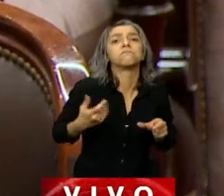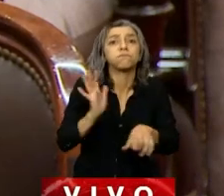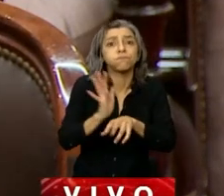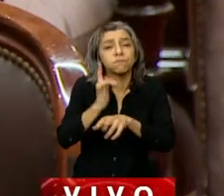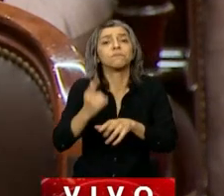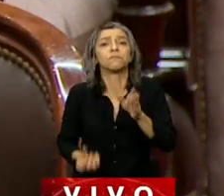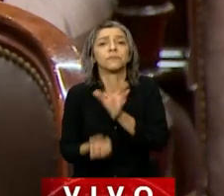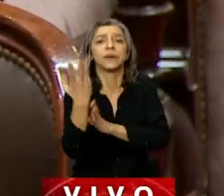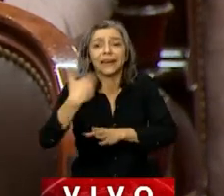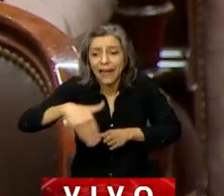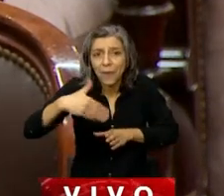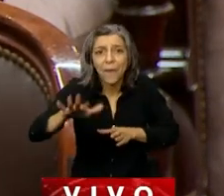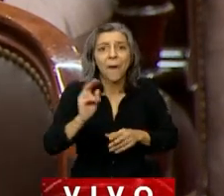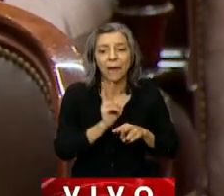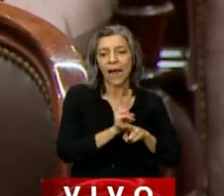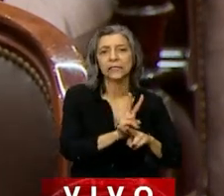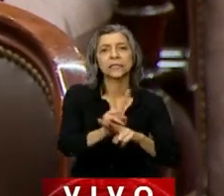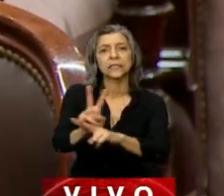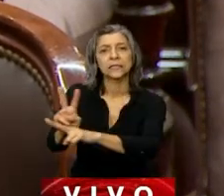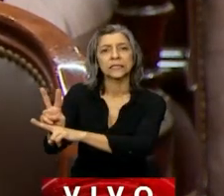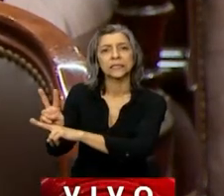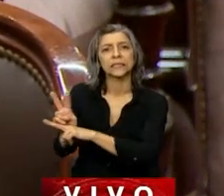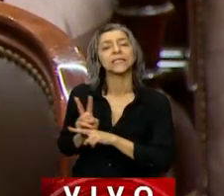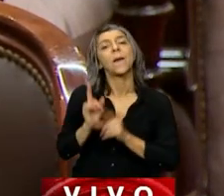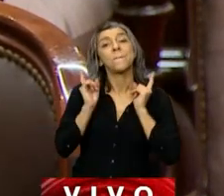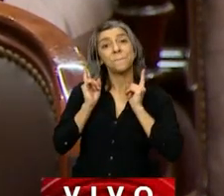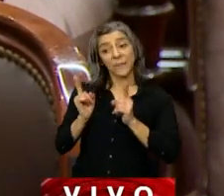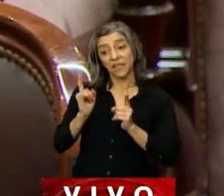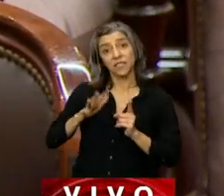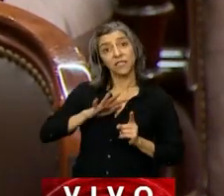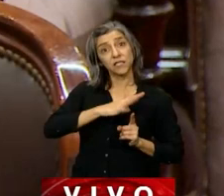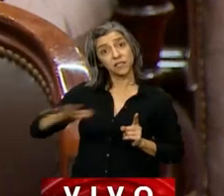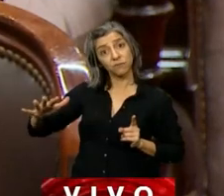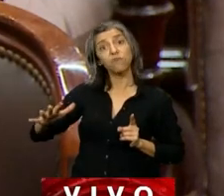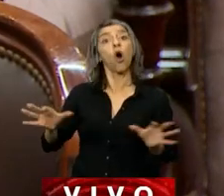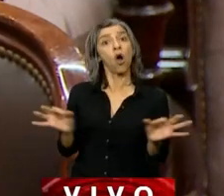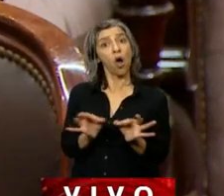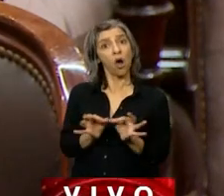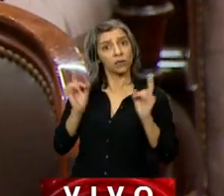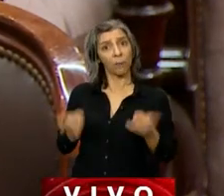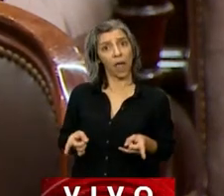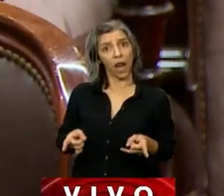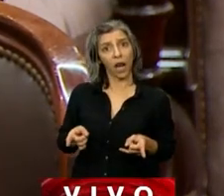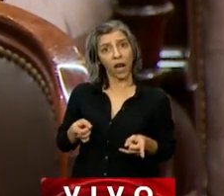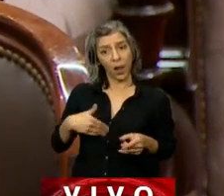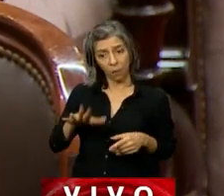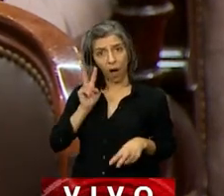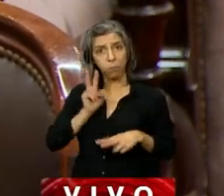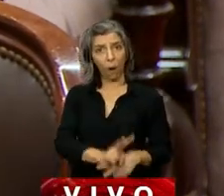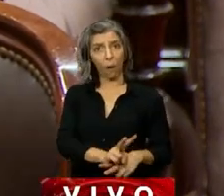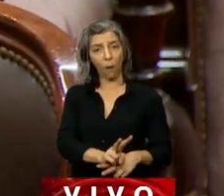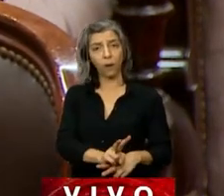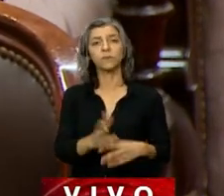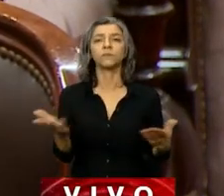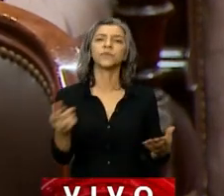cordón de áreas marinas protegidas en todos sus territorios de ultramar, incluidas las Islas Malvinas. Y de esta manera,